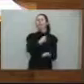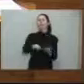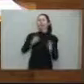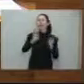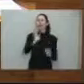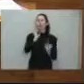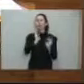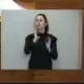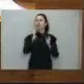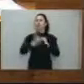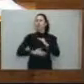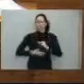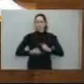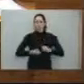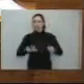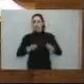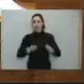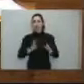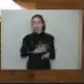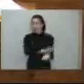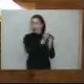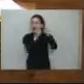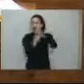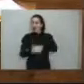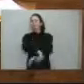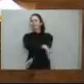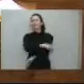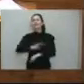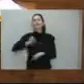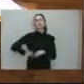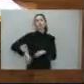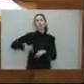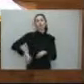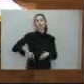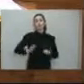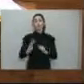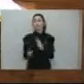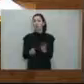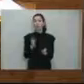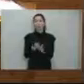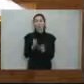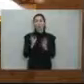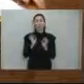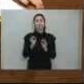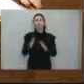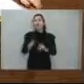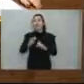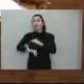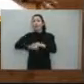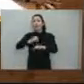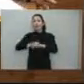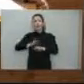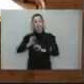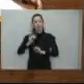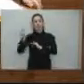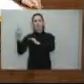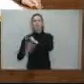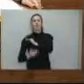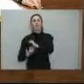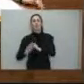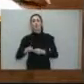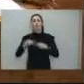y en forma. Y, por contra, la Administración en muchas ocasiones no paga en tiempo y en forma a los ciudadanos, a